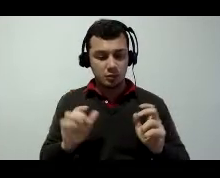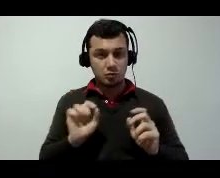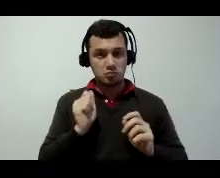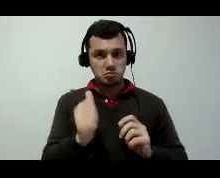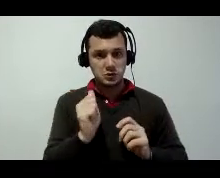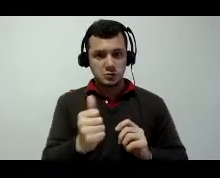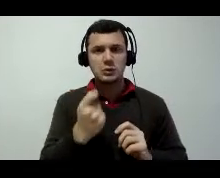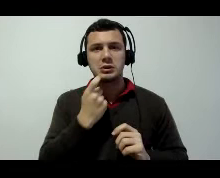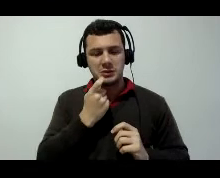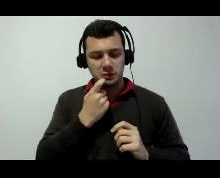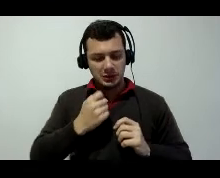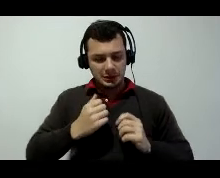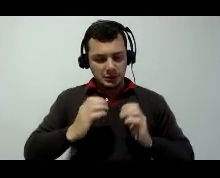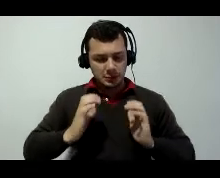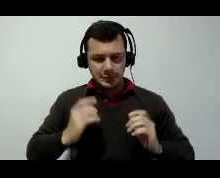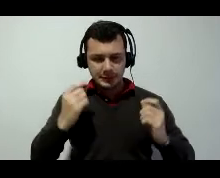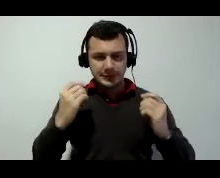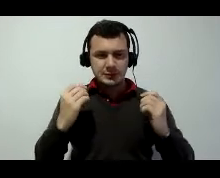hoy.